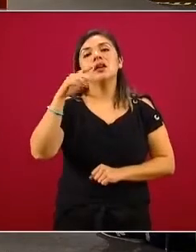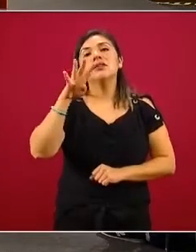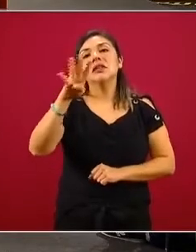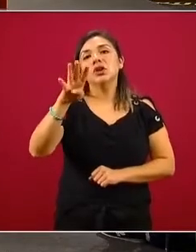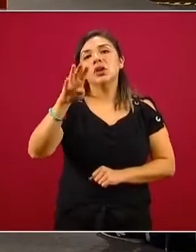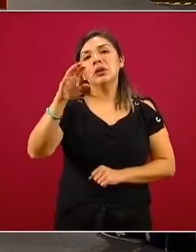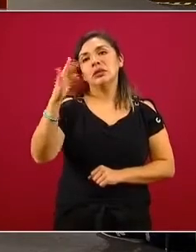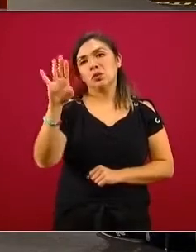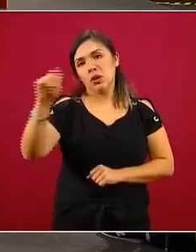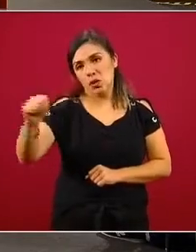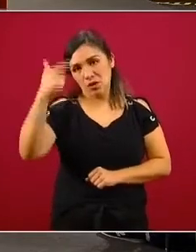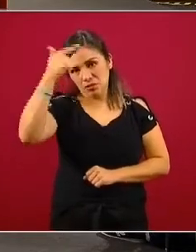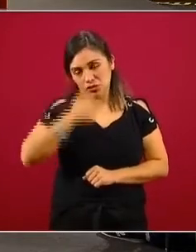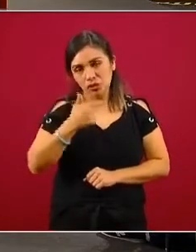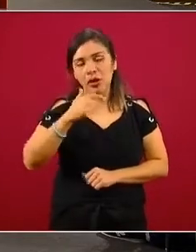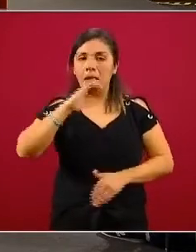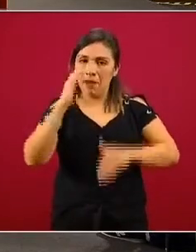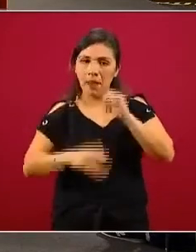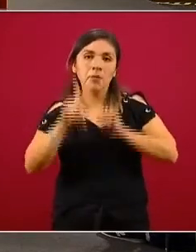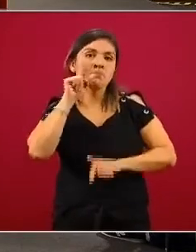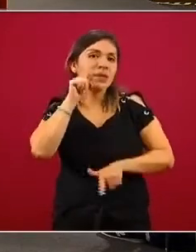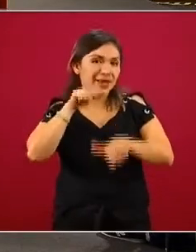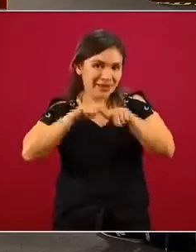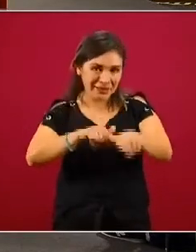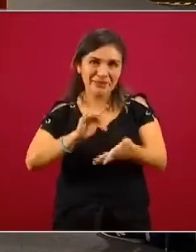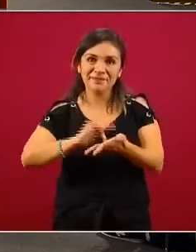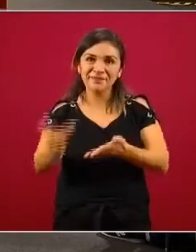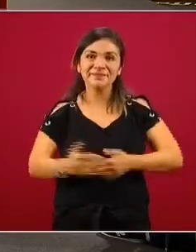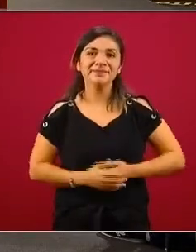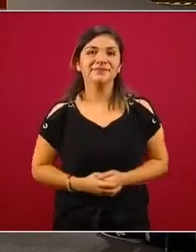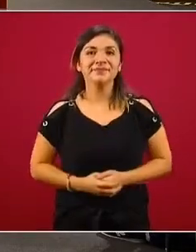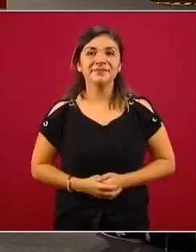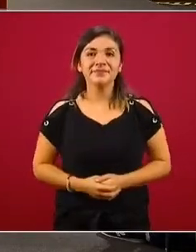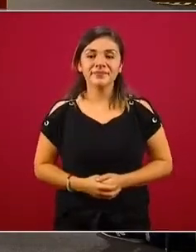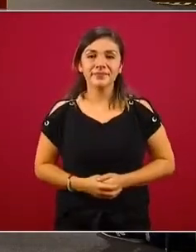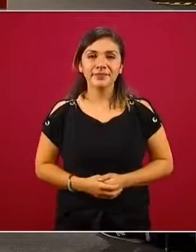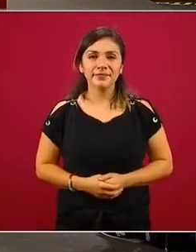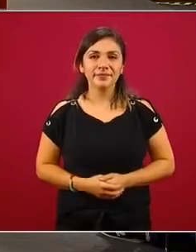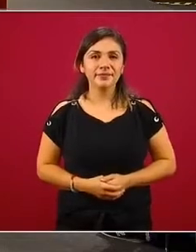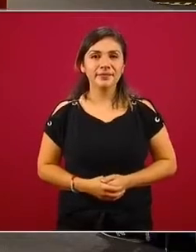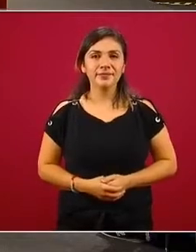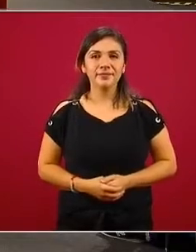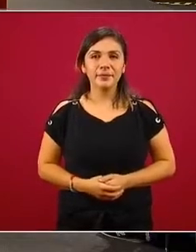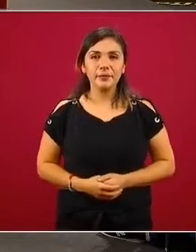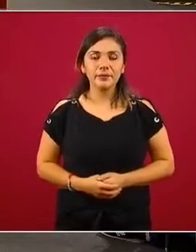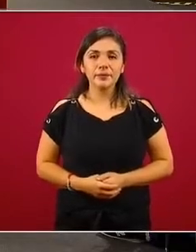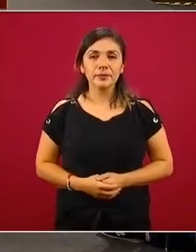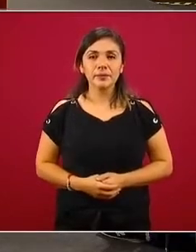19:59. Aquí terminamos, continuamos mañana. Muchas gracias. Gracias.